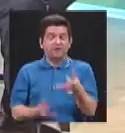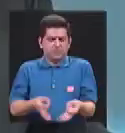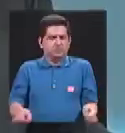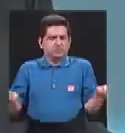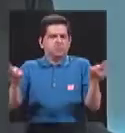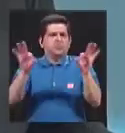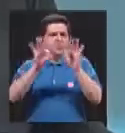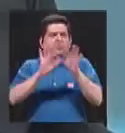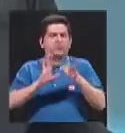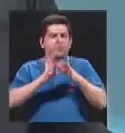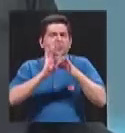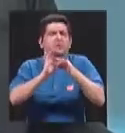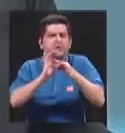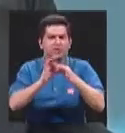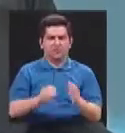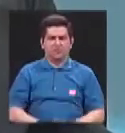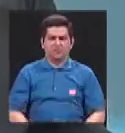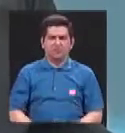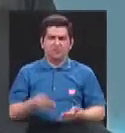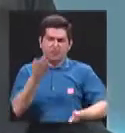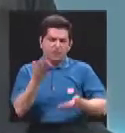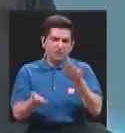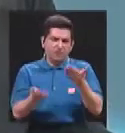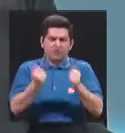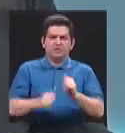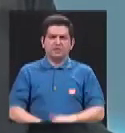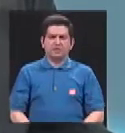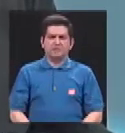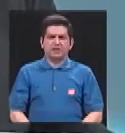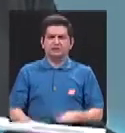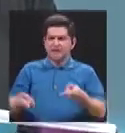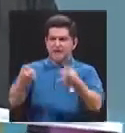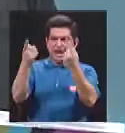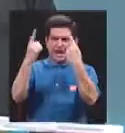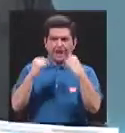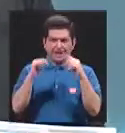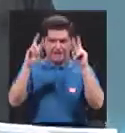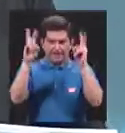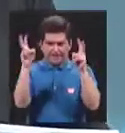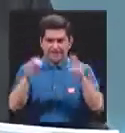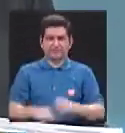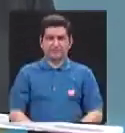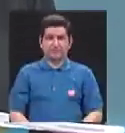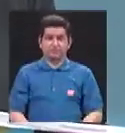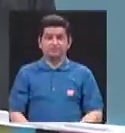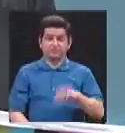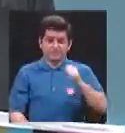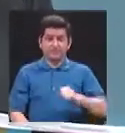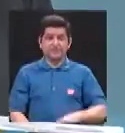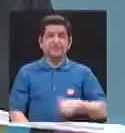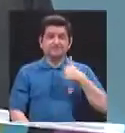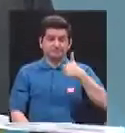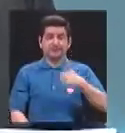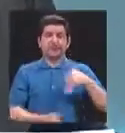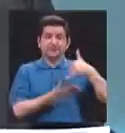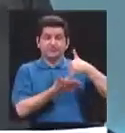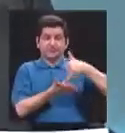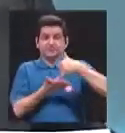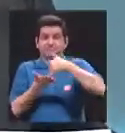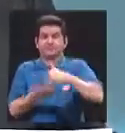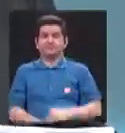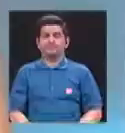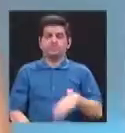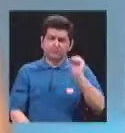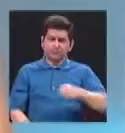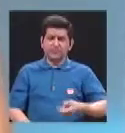más destacado, junto con el regreso. Así es. Que regresó a ganar premios.